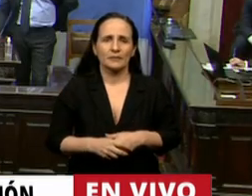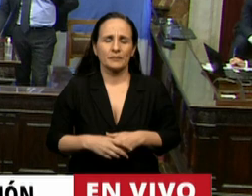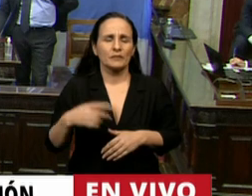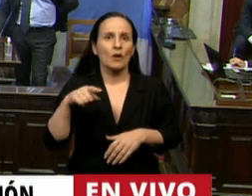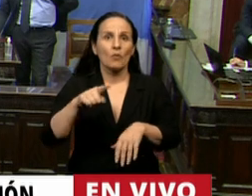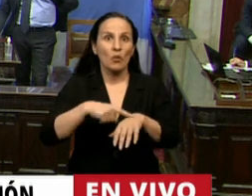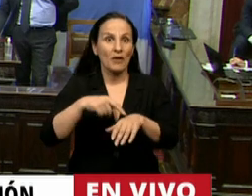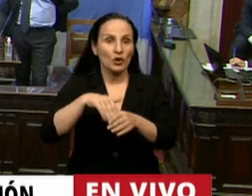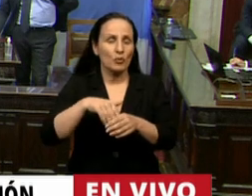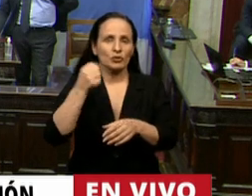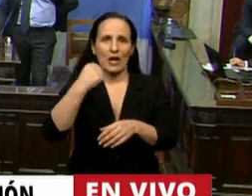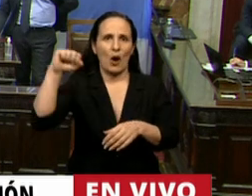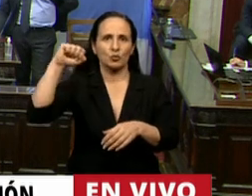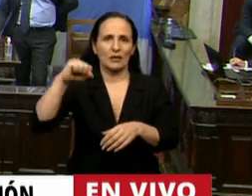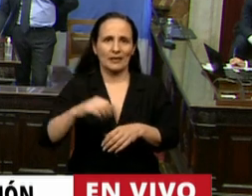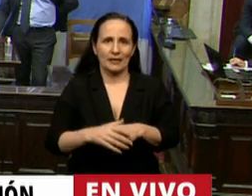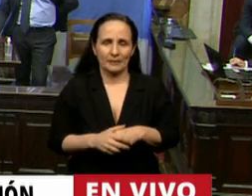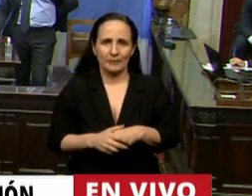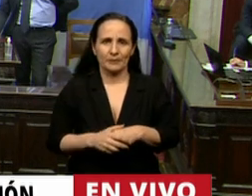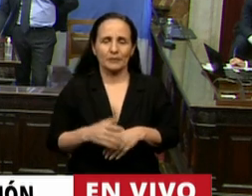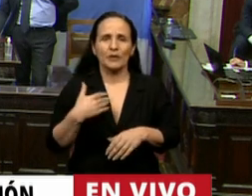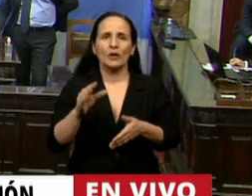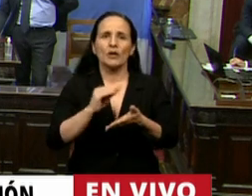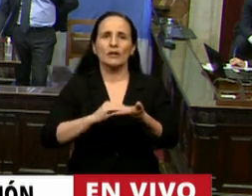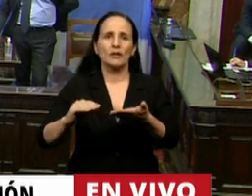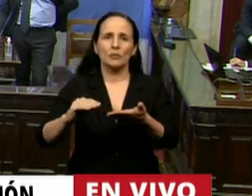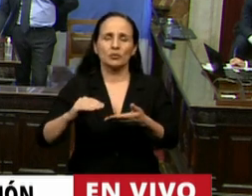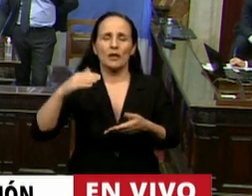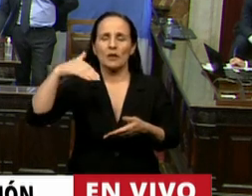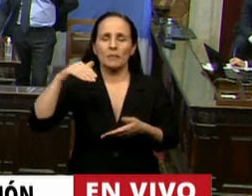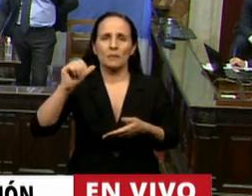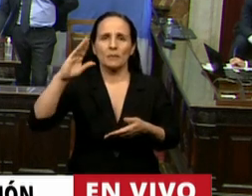ausente a la hora de votar diputada Mónica